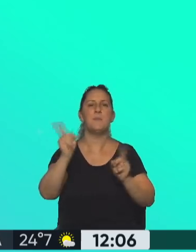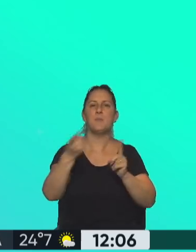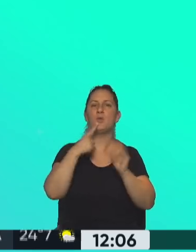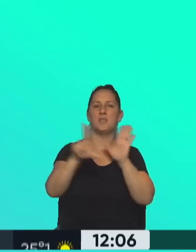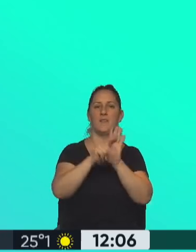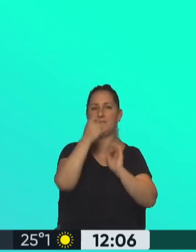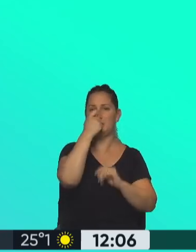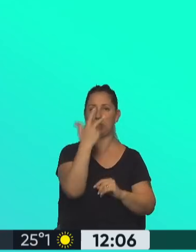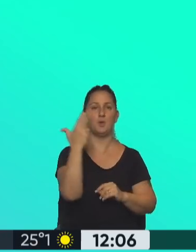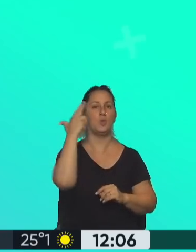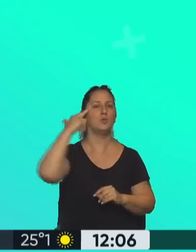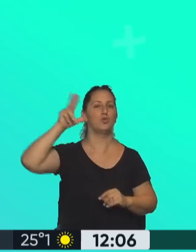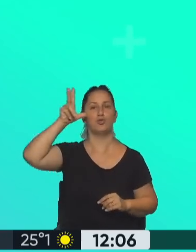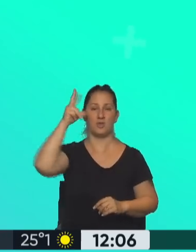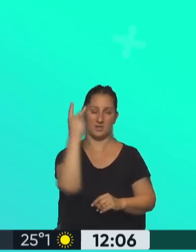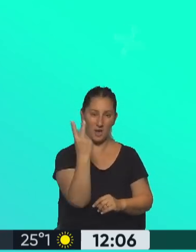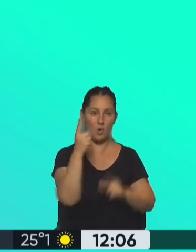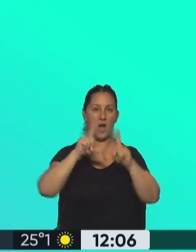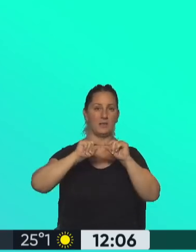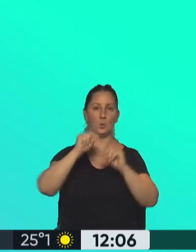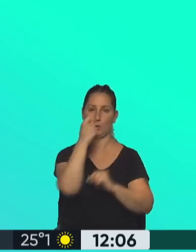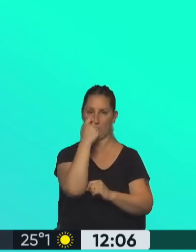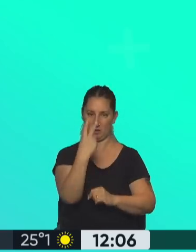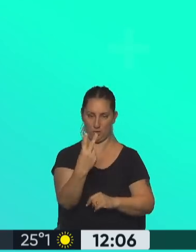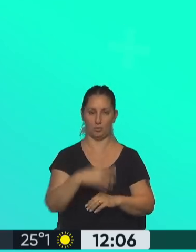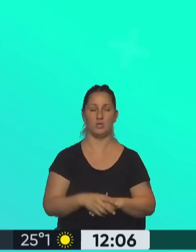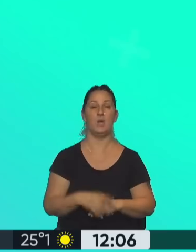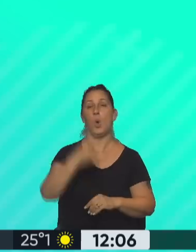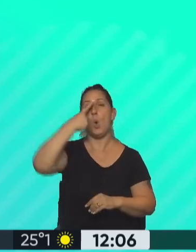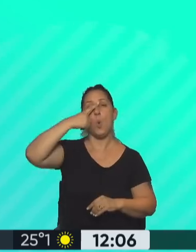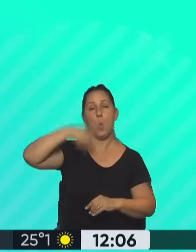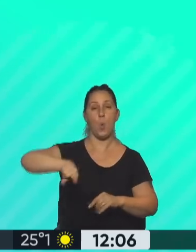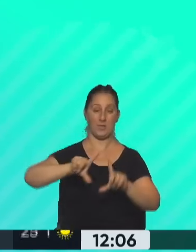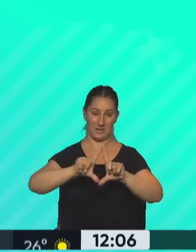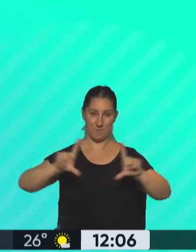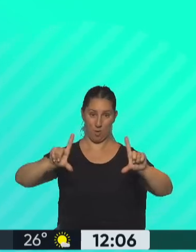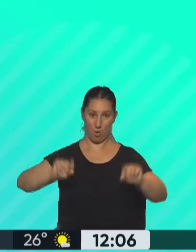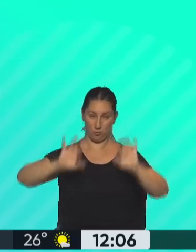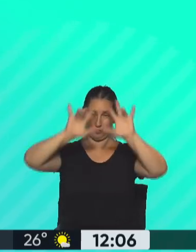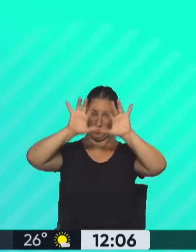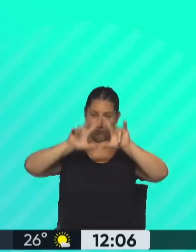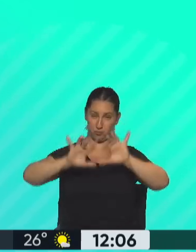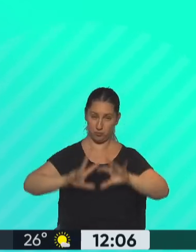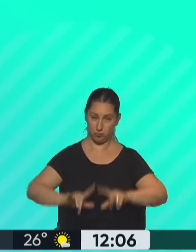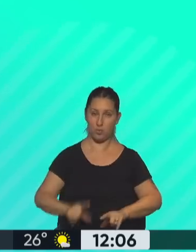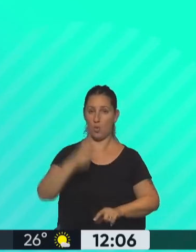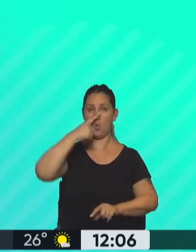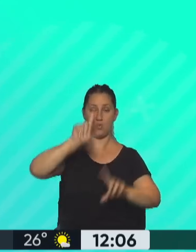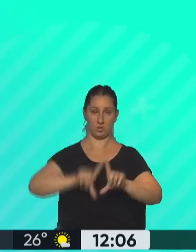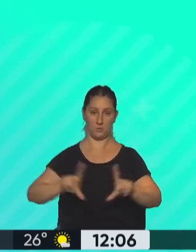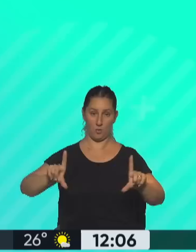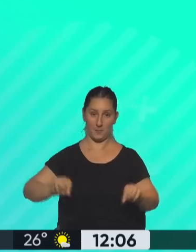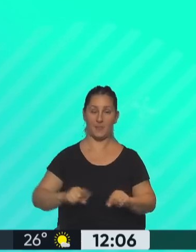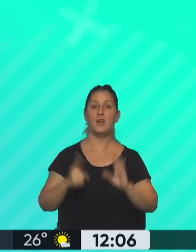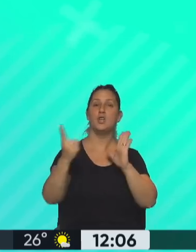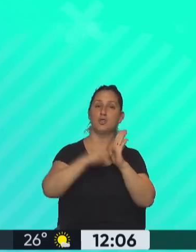Ley 23.982 en su artículo 22. Y con este último párrafo culmina el hilo de tuit del presidente Alberto Fernández. Dicha